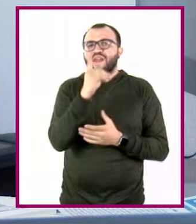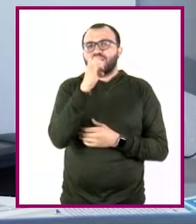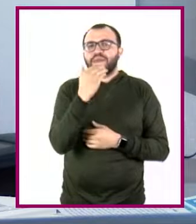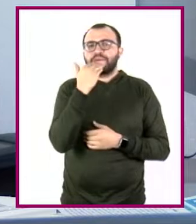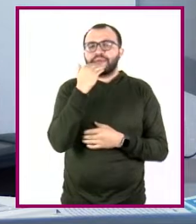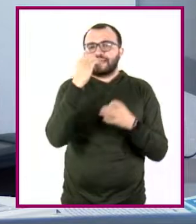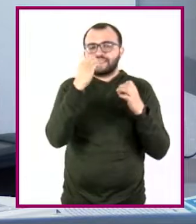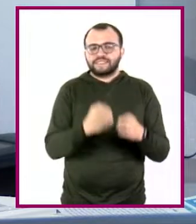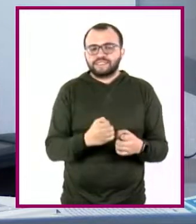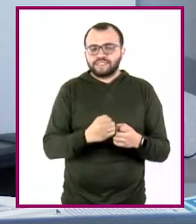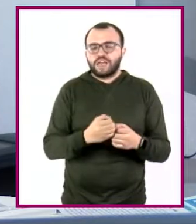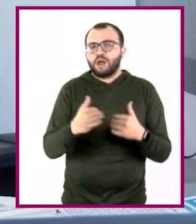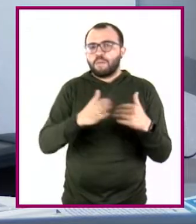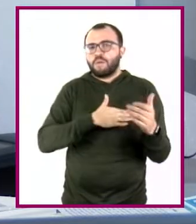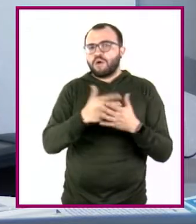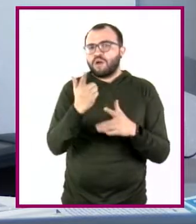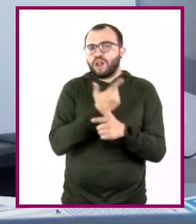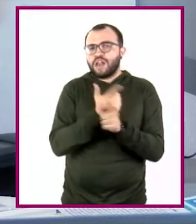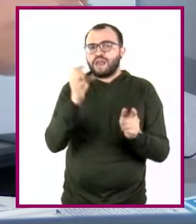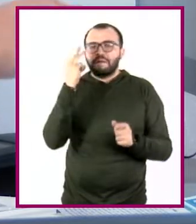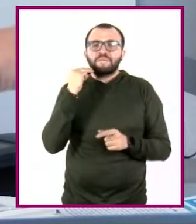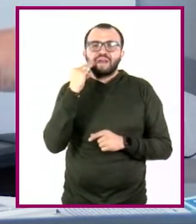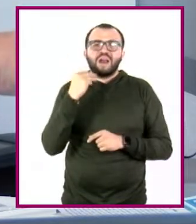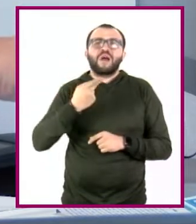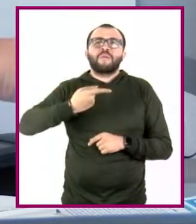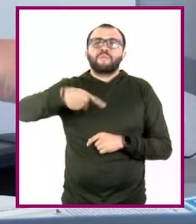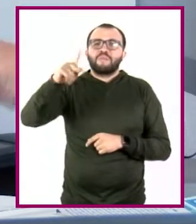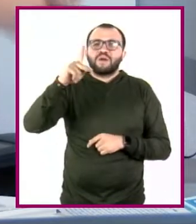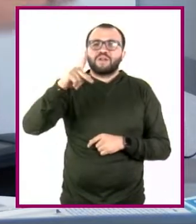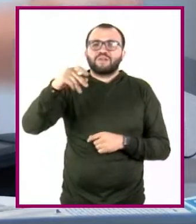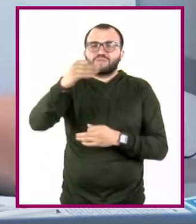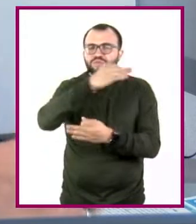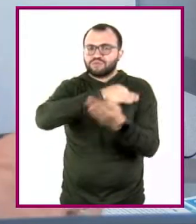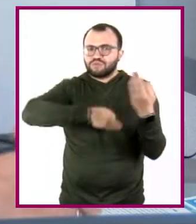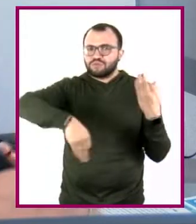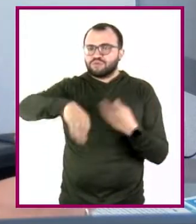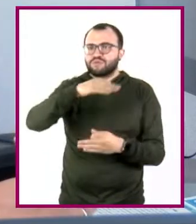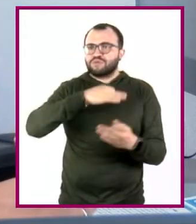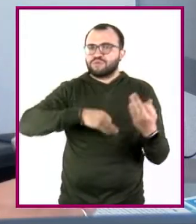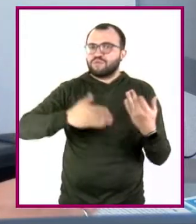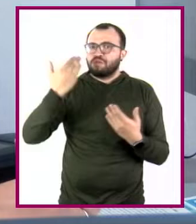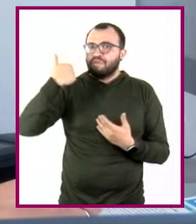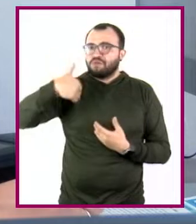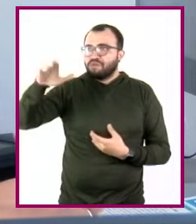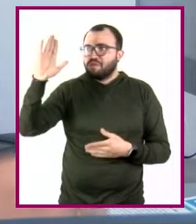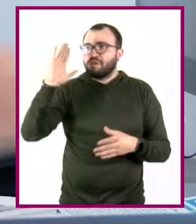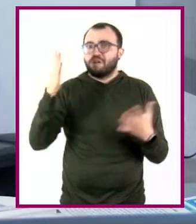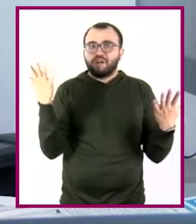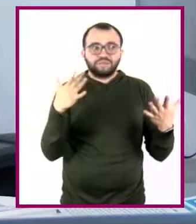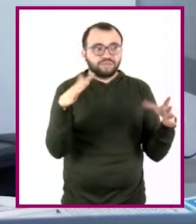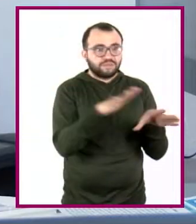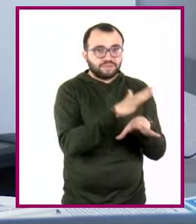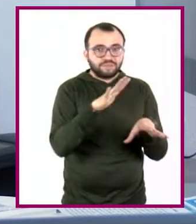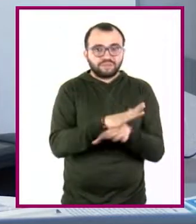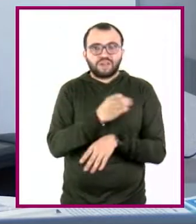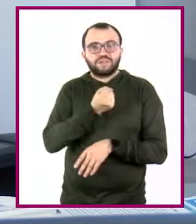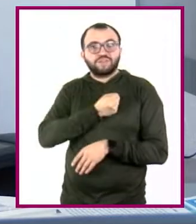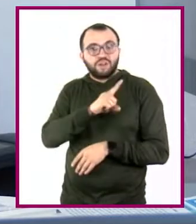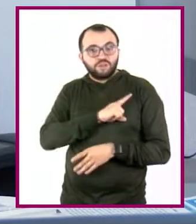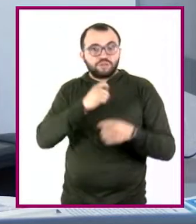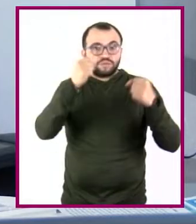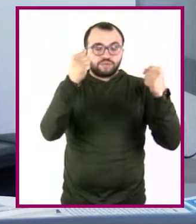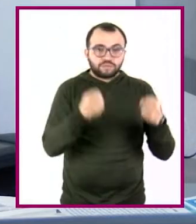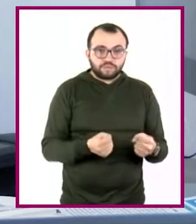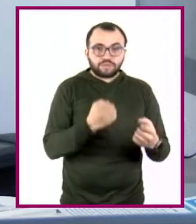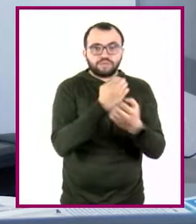libre mercado, pero Te escucho. ¿todos los sectores fueron afectados con estos cambios? ¿Salud,